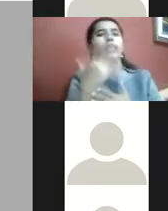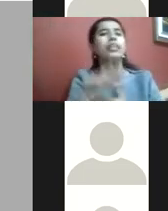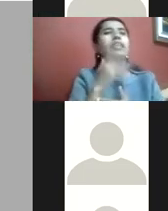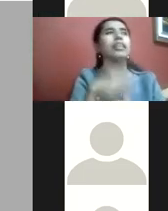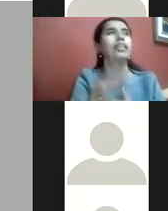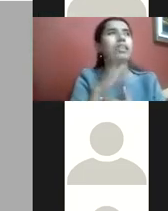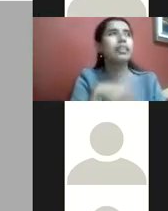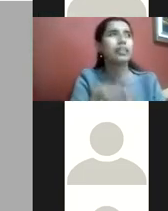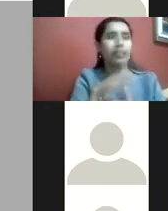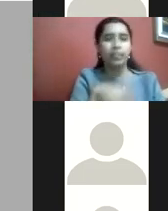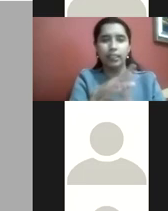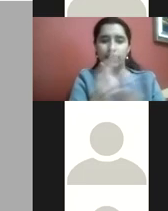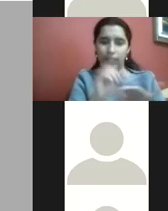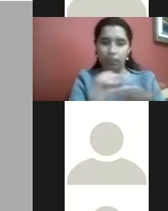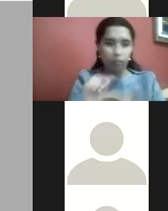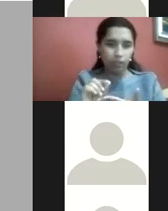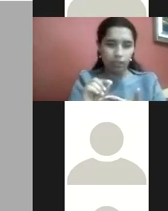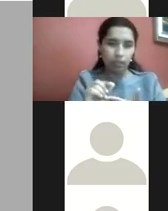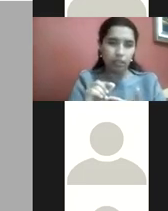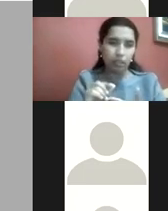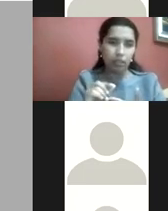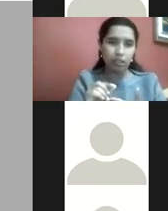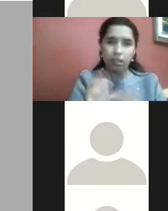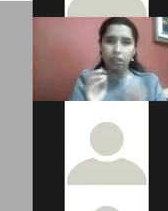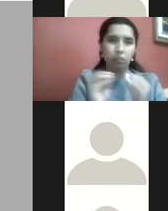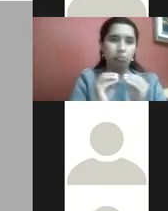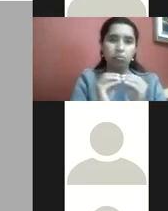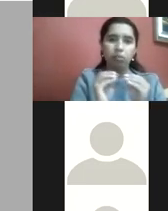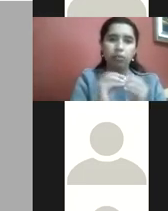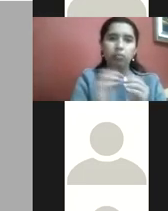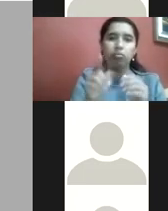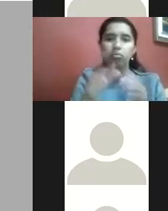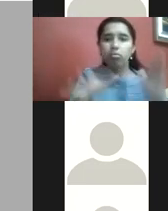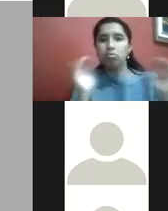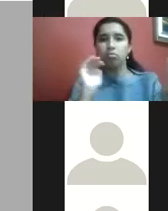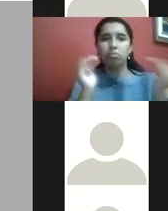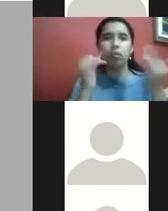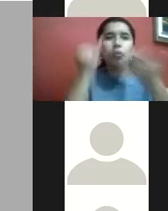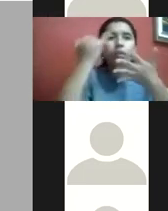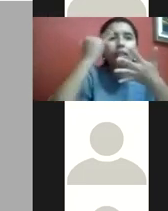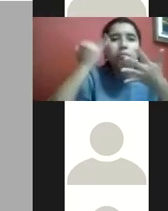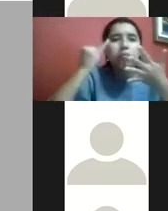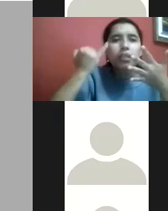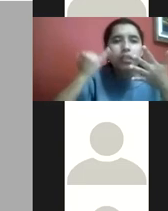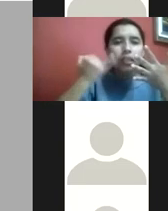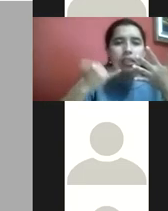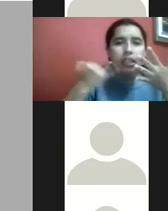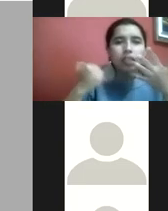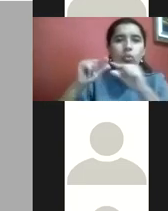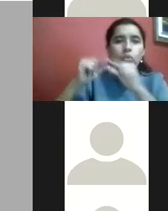parámetro. Puesto más en contexto, si nosotros hiciéramos algún tipo de investigación y cada uno va con su grupo